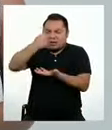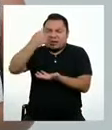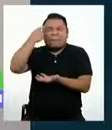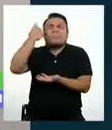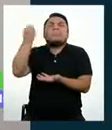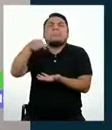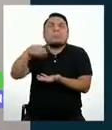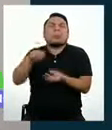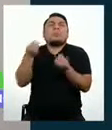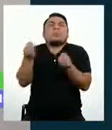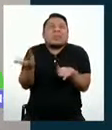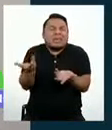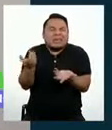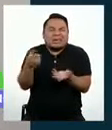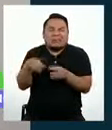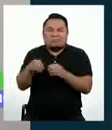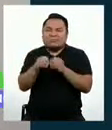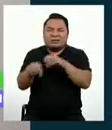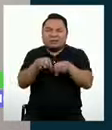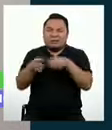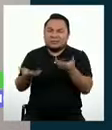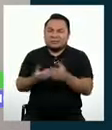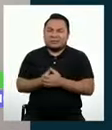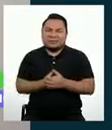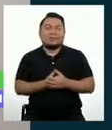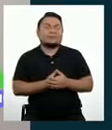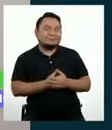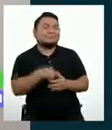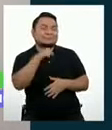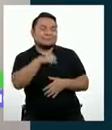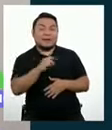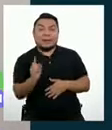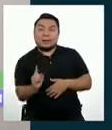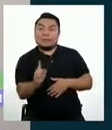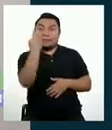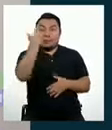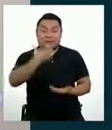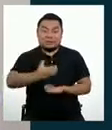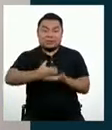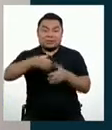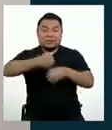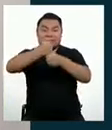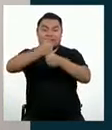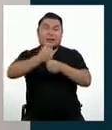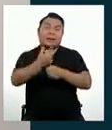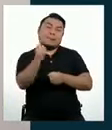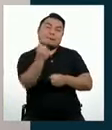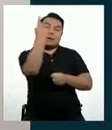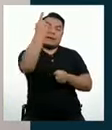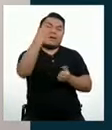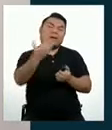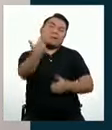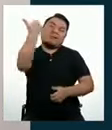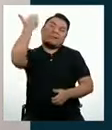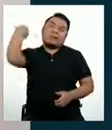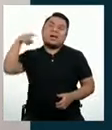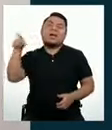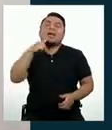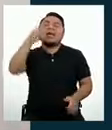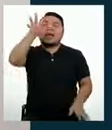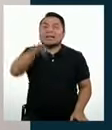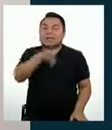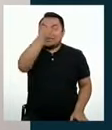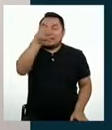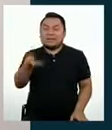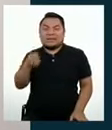plásticos? Muy bien. El primer plástico fue creado en Inglaterra por Alexander Parkes.